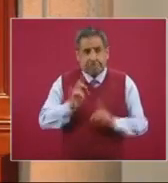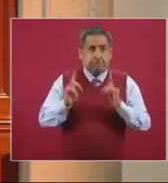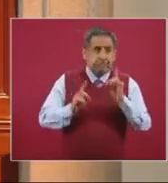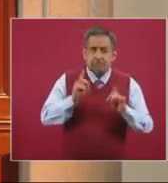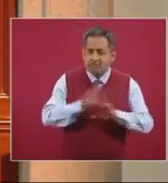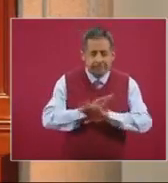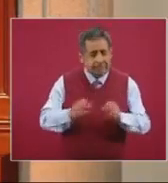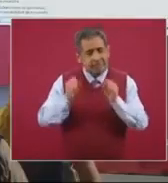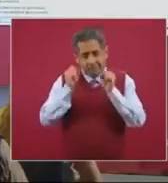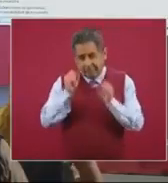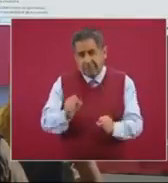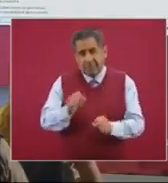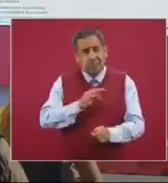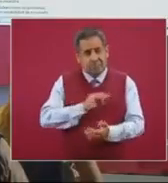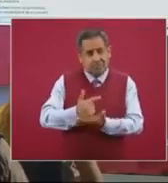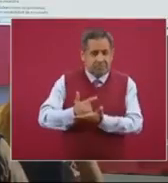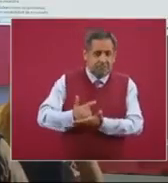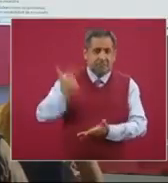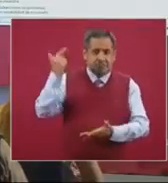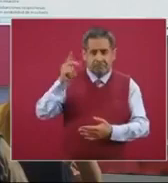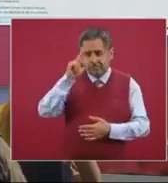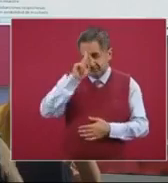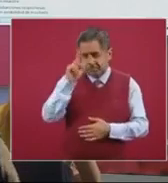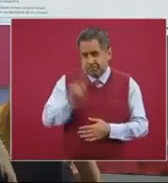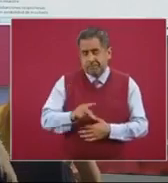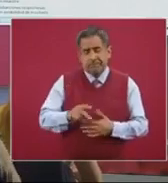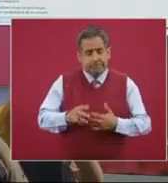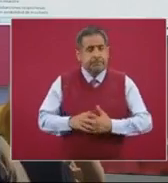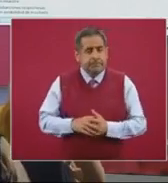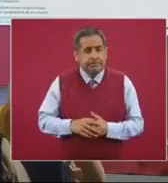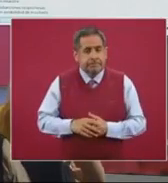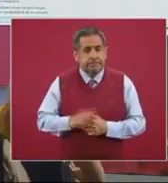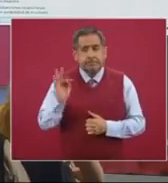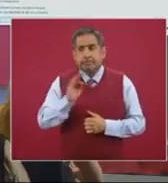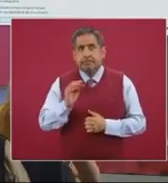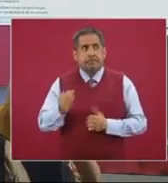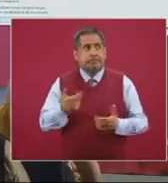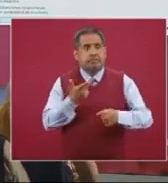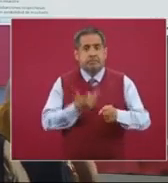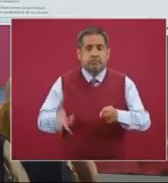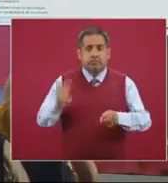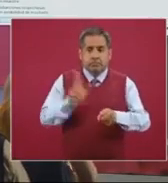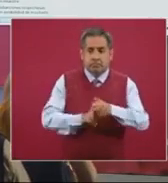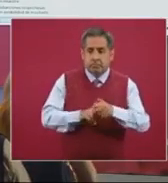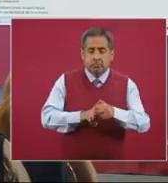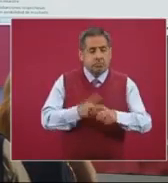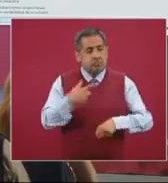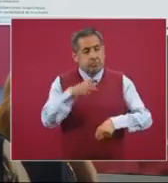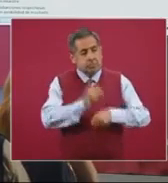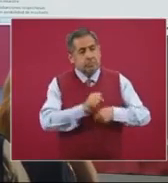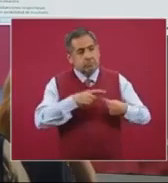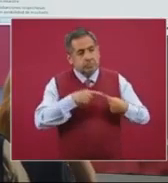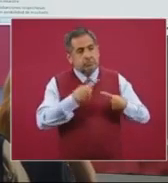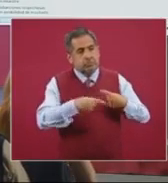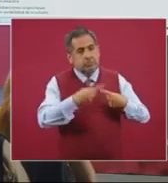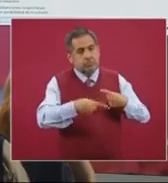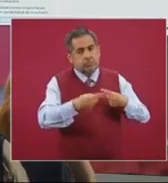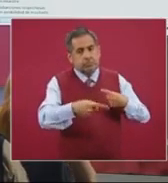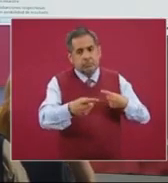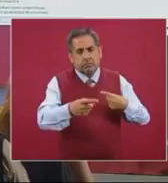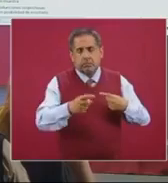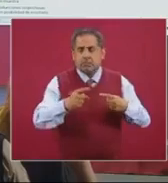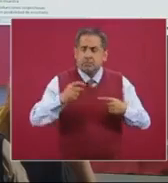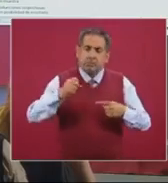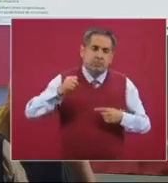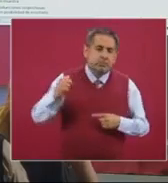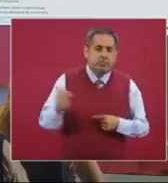enfermedad que puede ser grave y puede llevarle al hospital por varias semanas. Afortunadamente, la